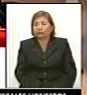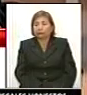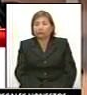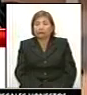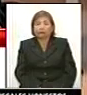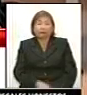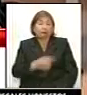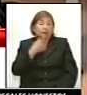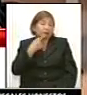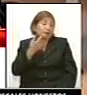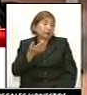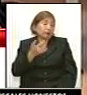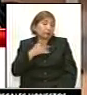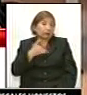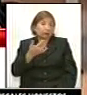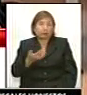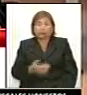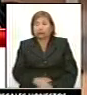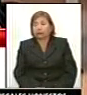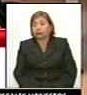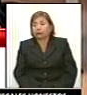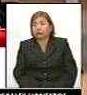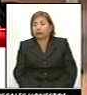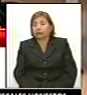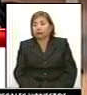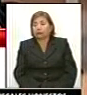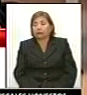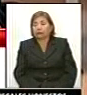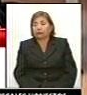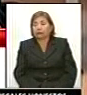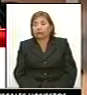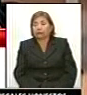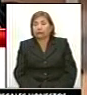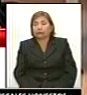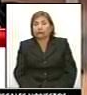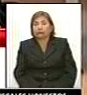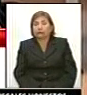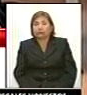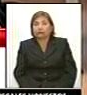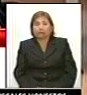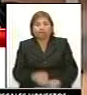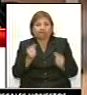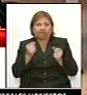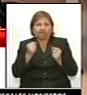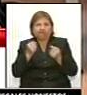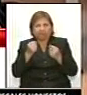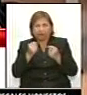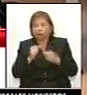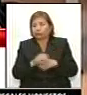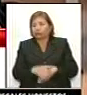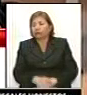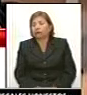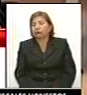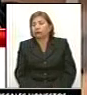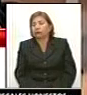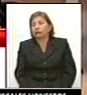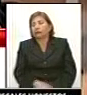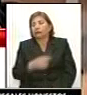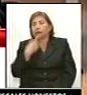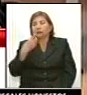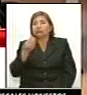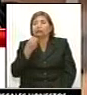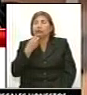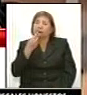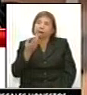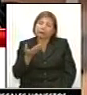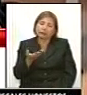si lo eras, o sea, si eras, si te ponías medio rígido, es porque